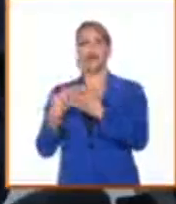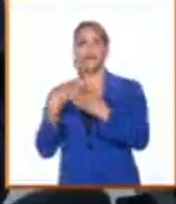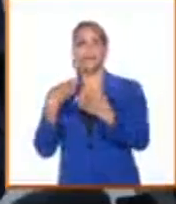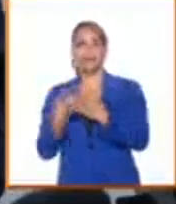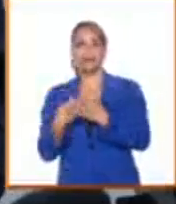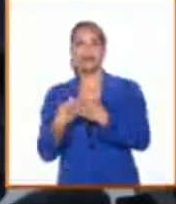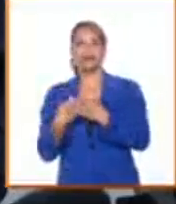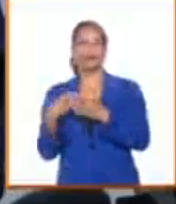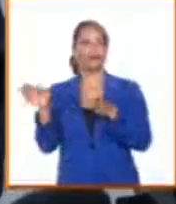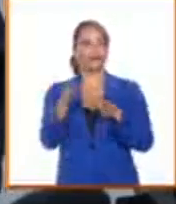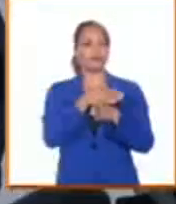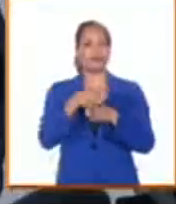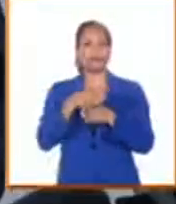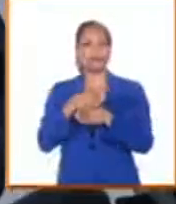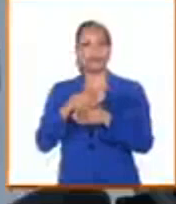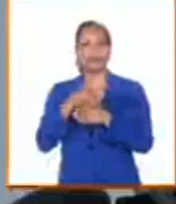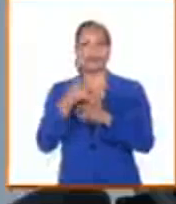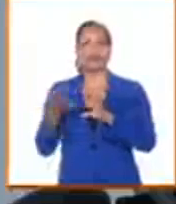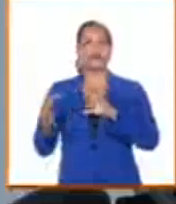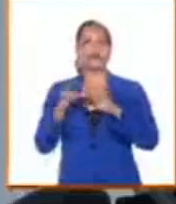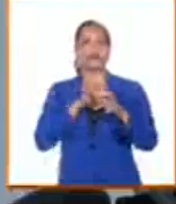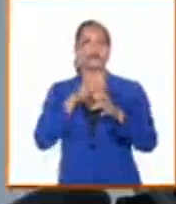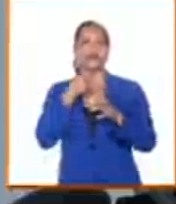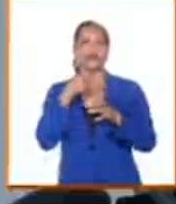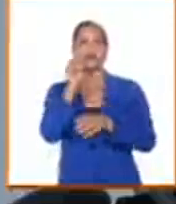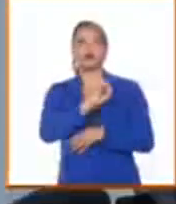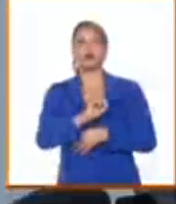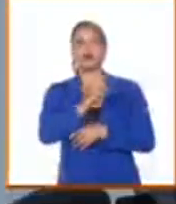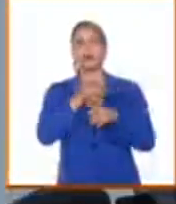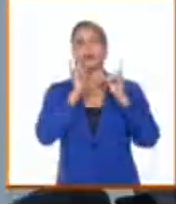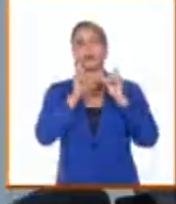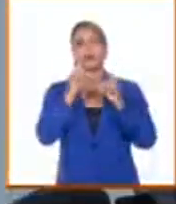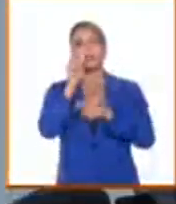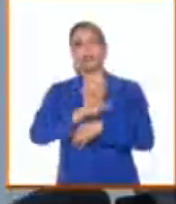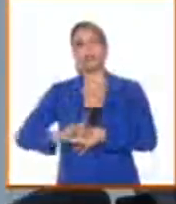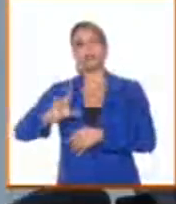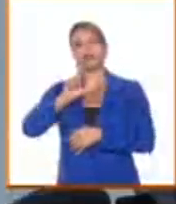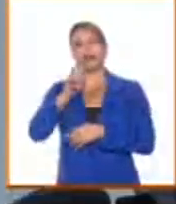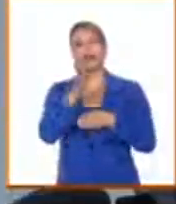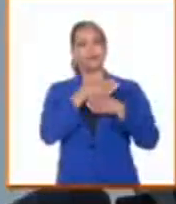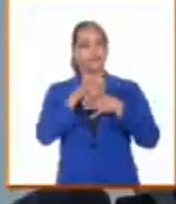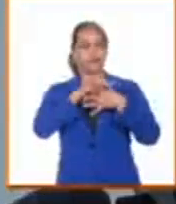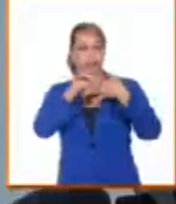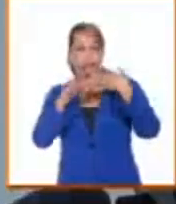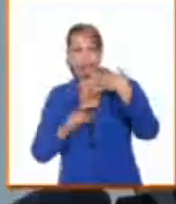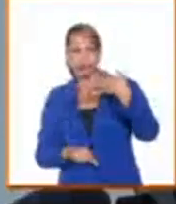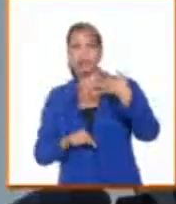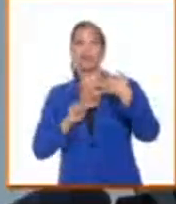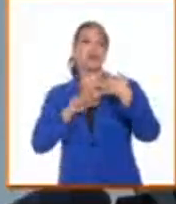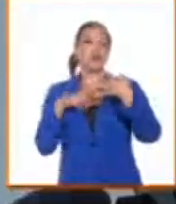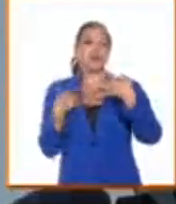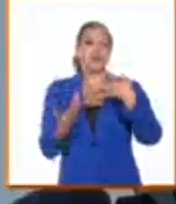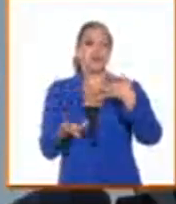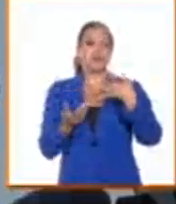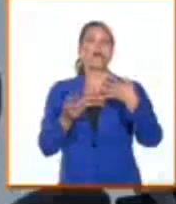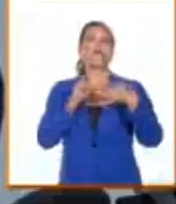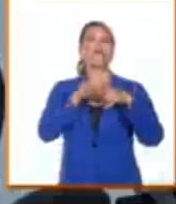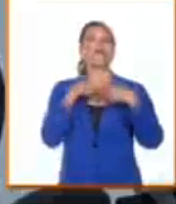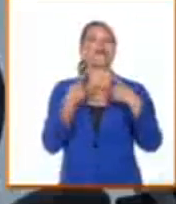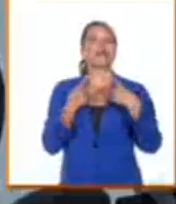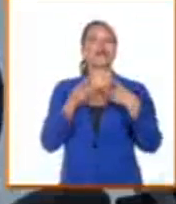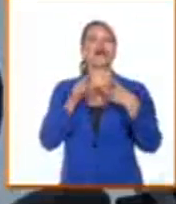entidades, empresas, medios, organizaciones políticas, sociales y de masas. ¿Por qué? Porque hay que